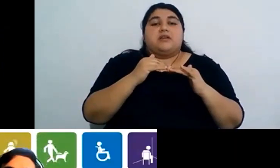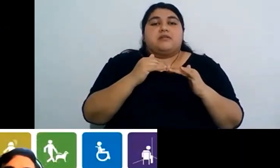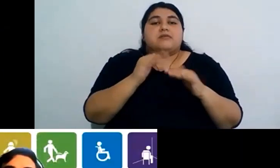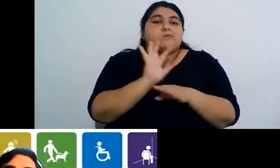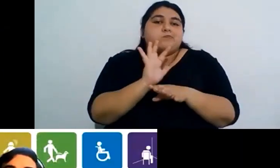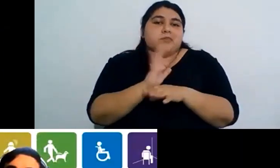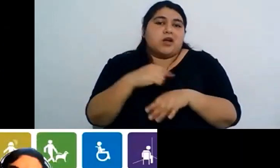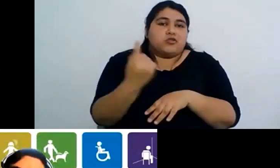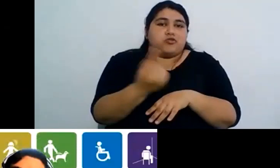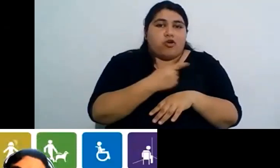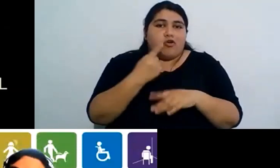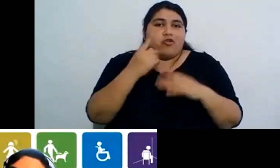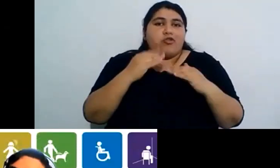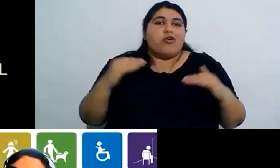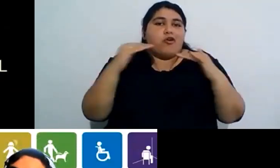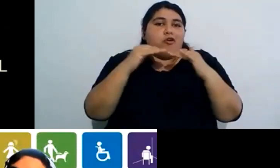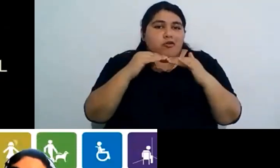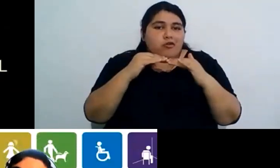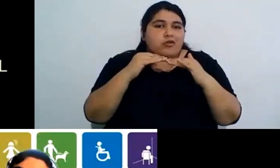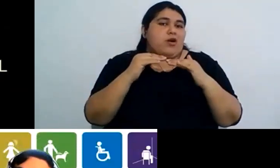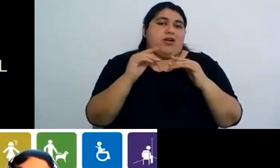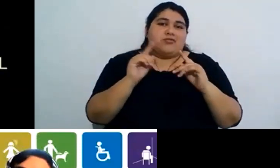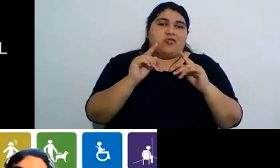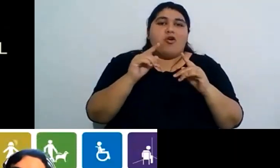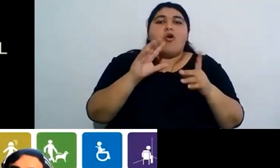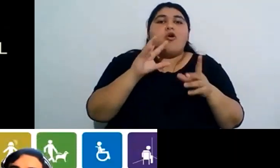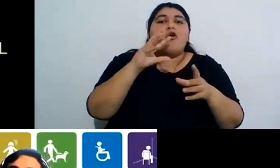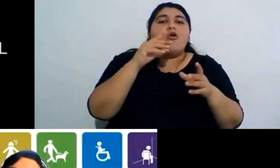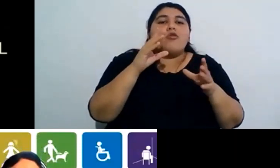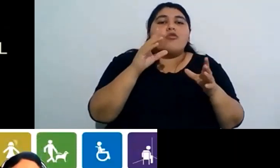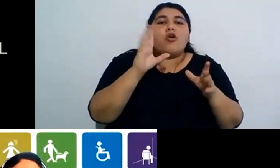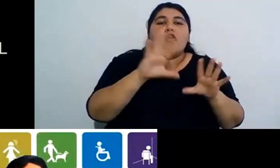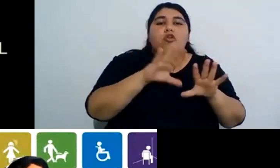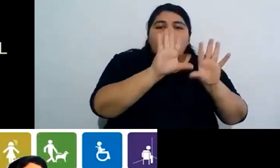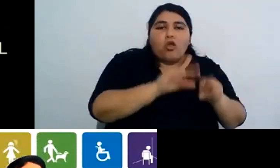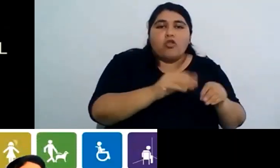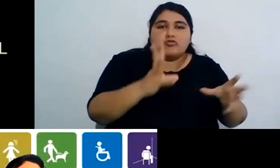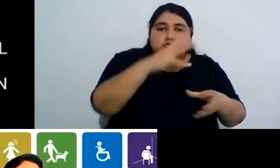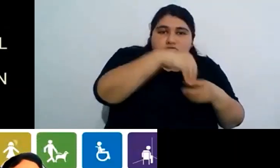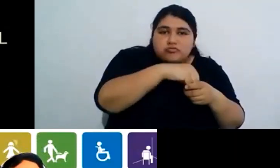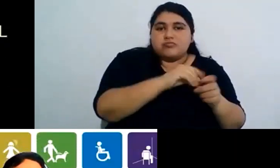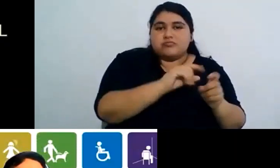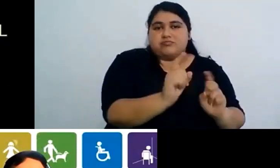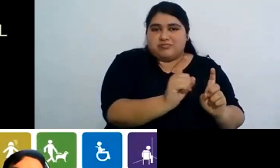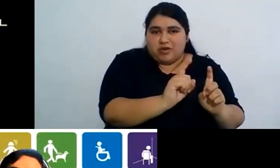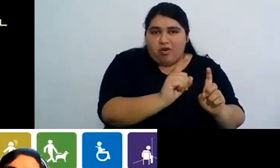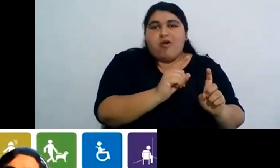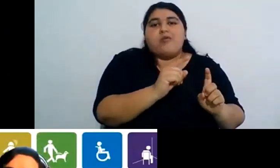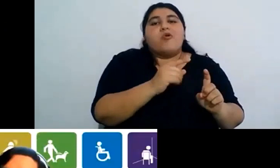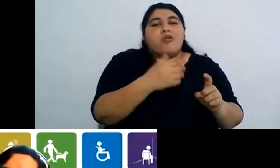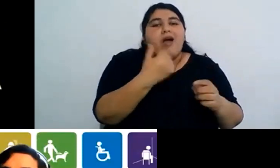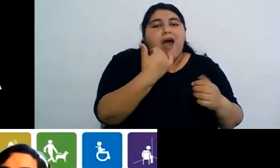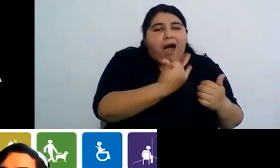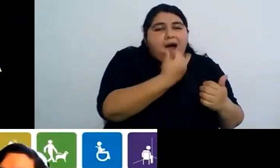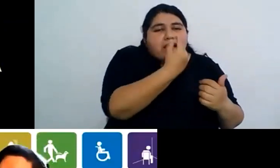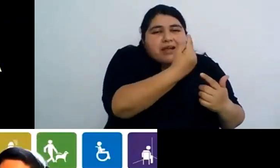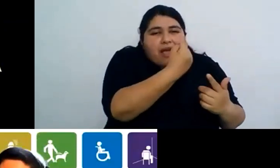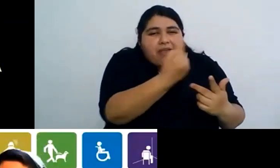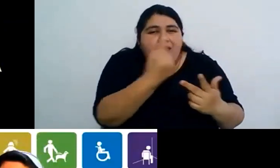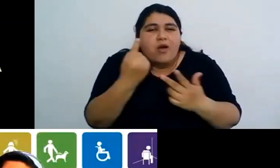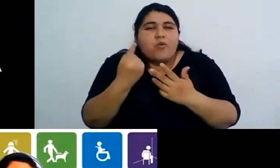nos pongan en el mismo saco, en la misma bolsa, y que nos tengan que dar lo mismo, sino que cada uno tiene